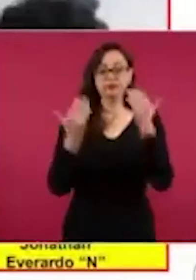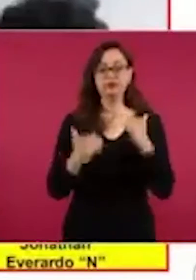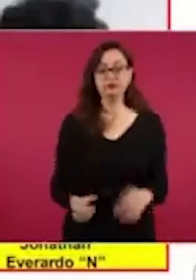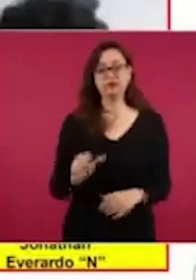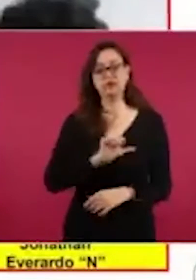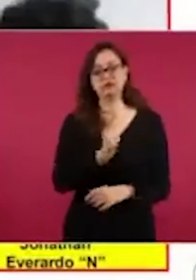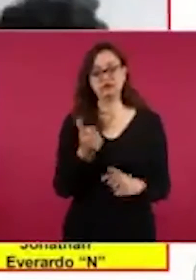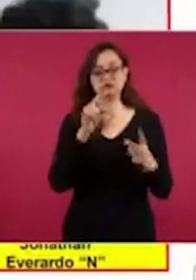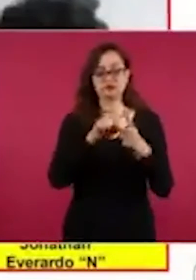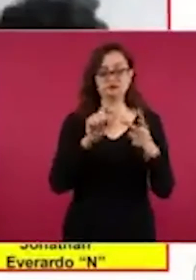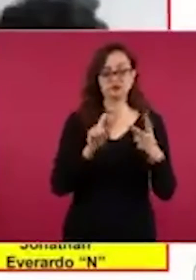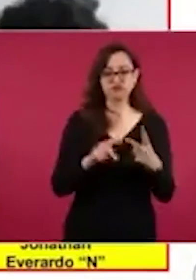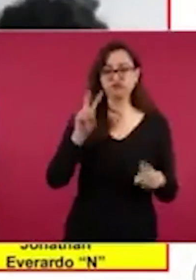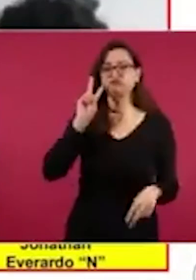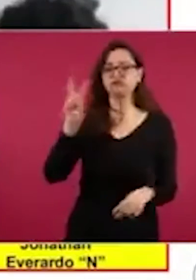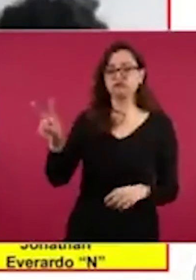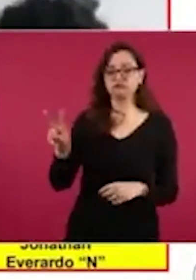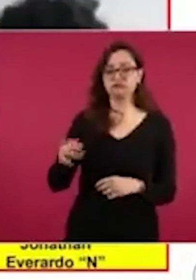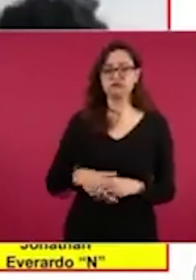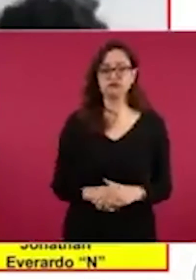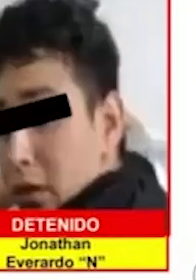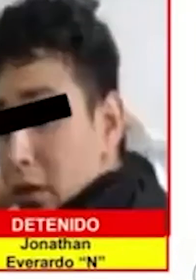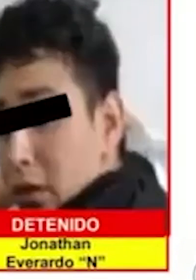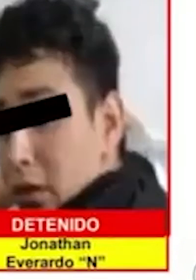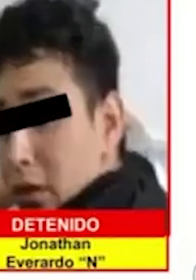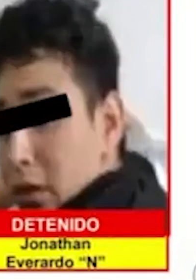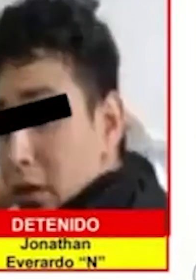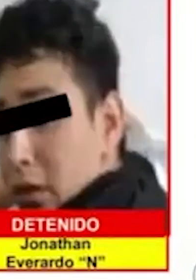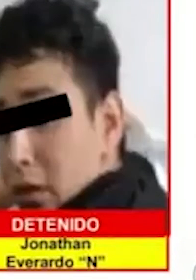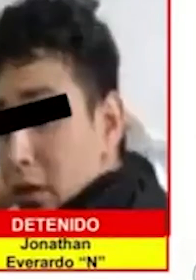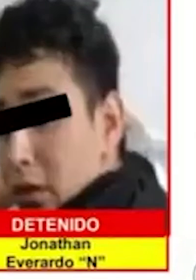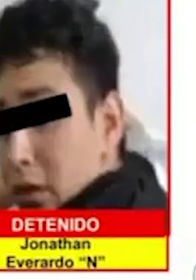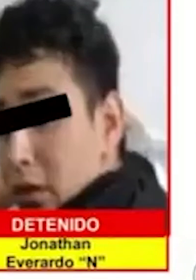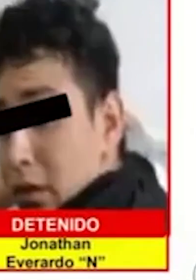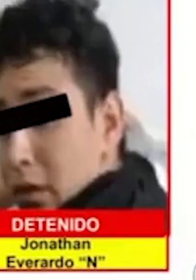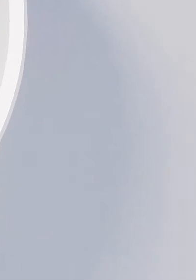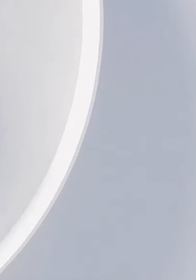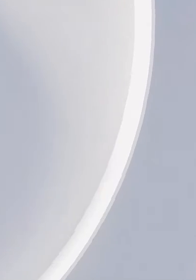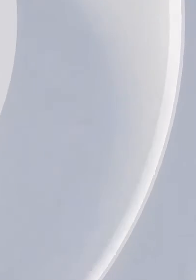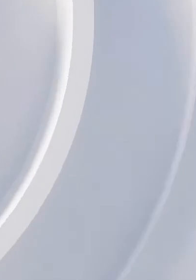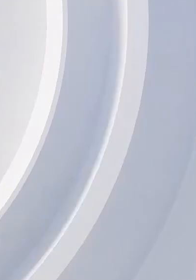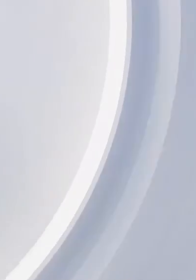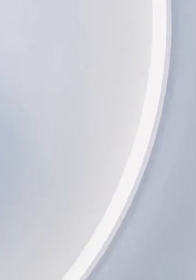El Gafe también participó en los hechos del mes de agosto en Ixtlaucán del Río Jalisco.